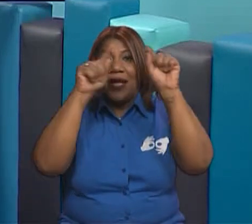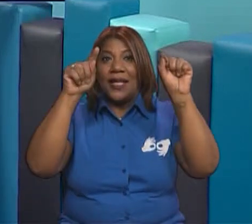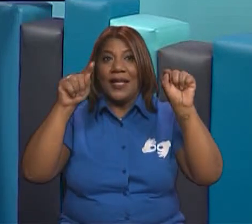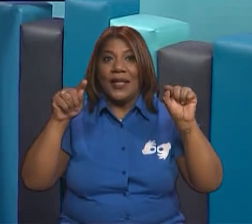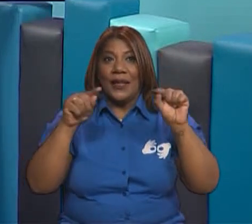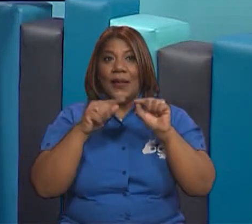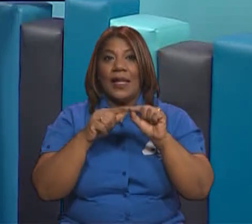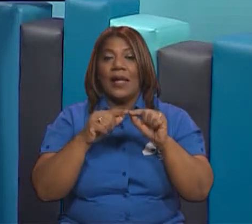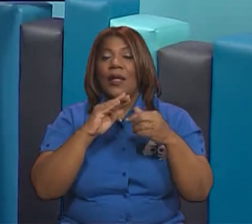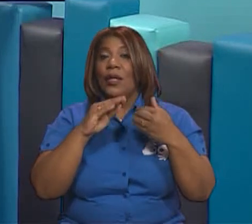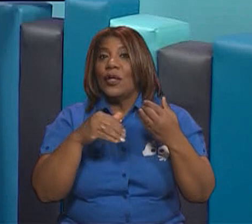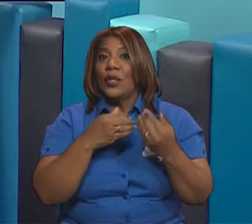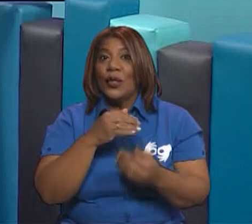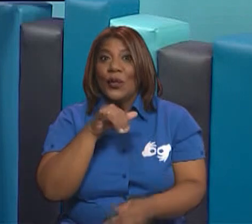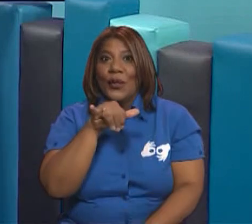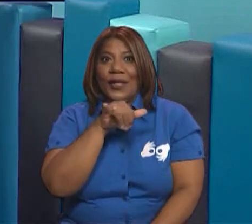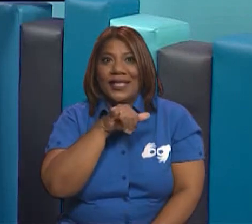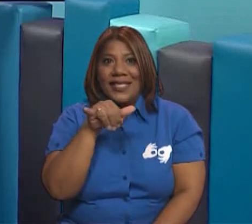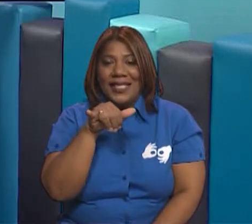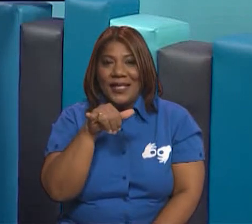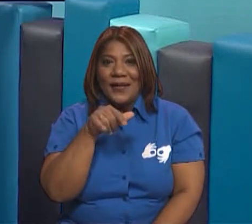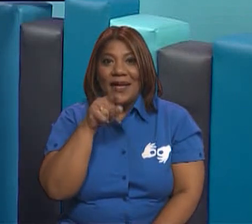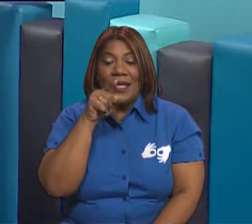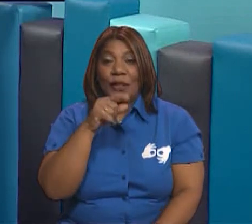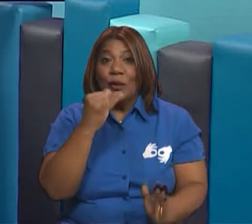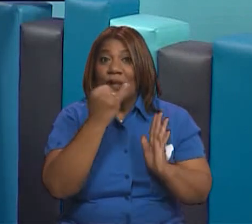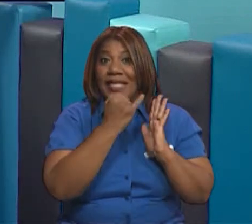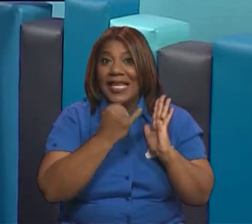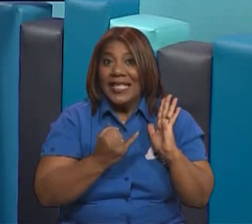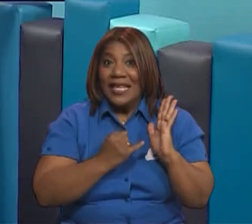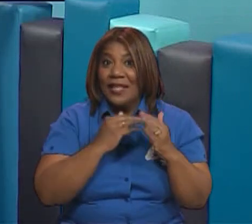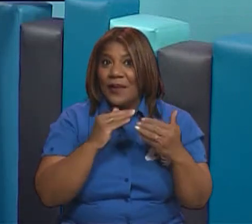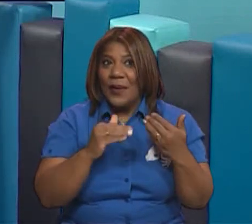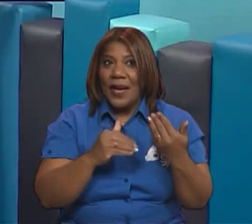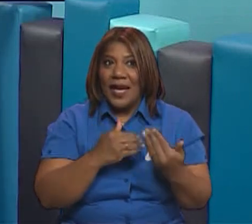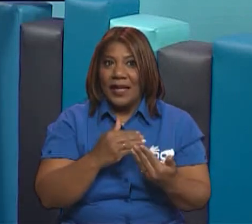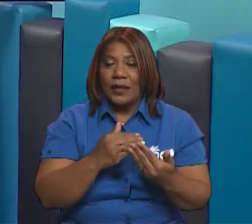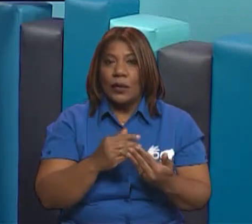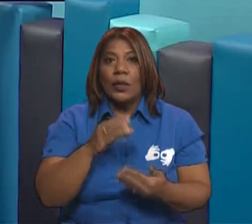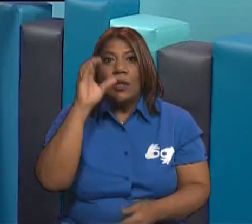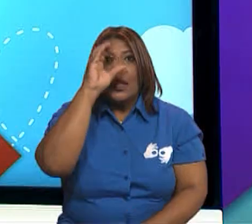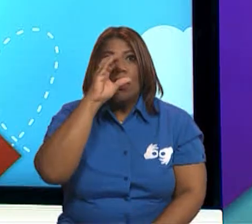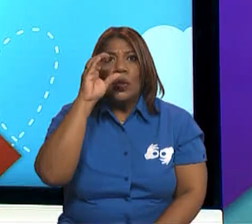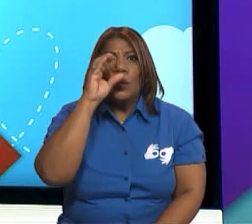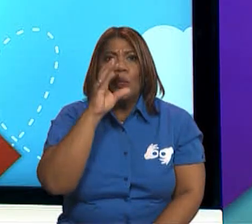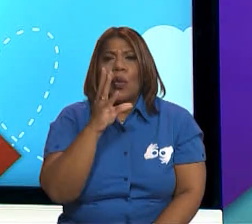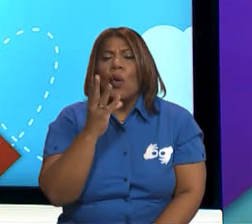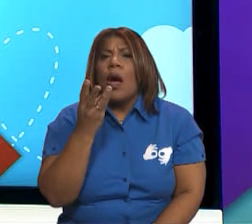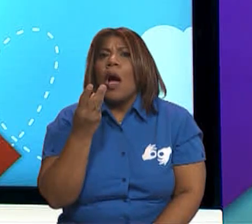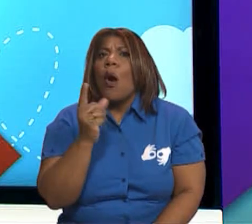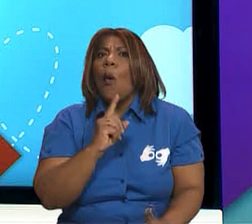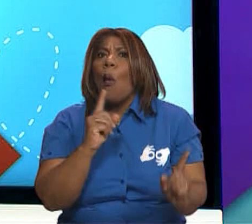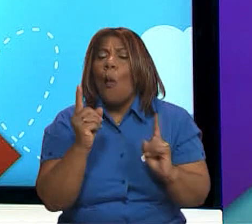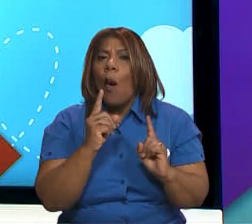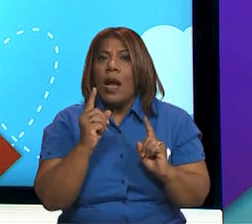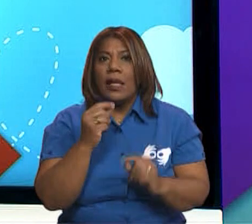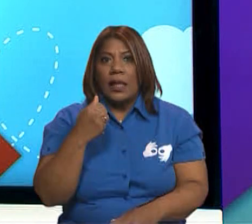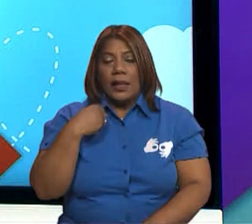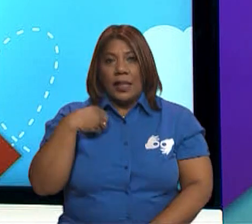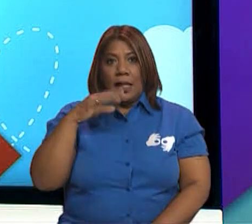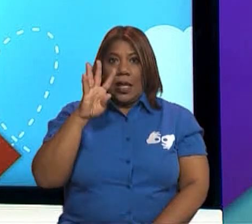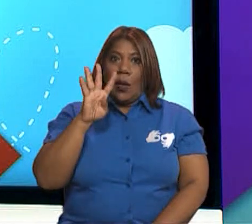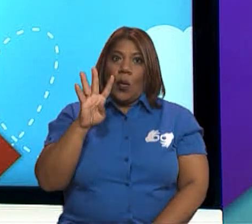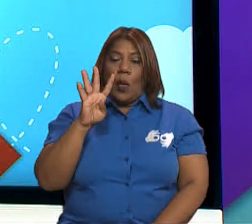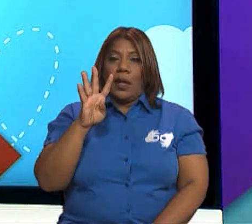todos miden igual. Entonces los invito a que dibujen todas las figuras y que señalen cuál es esa que tiene cuatro lados y que todos miden